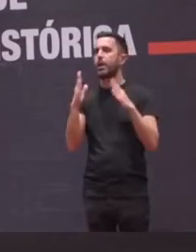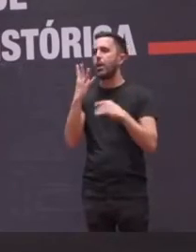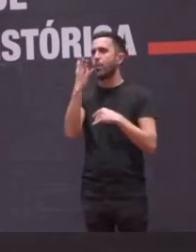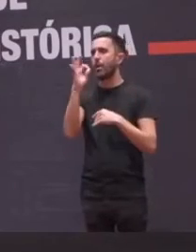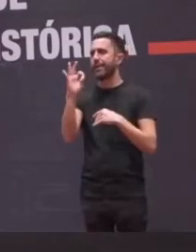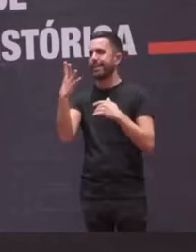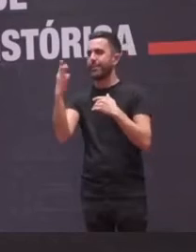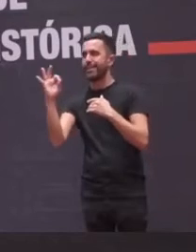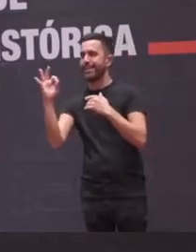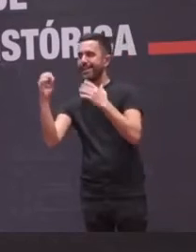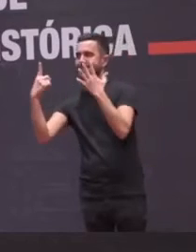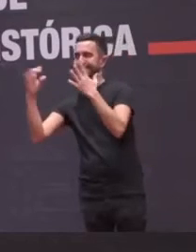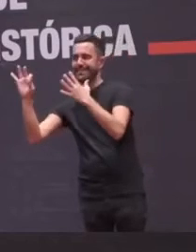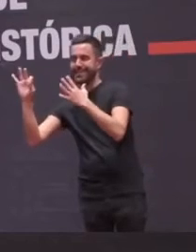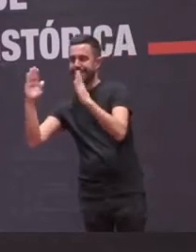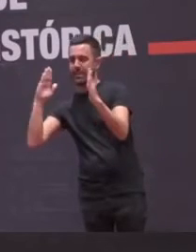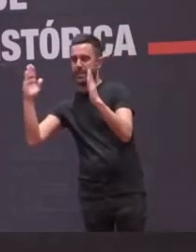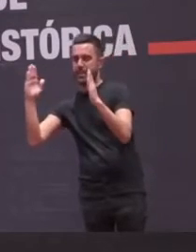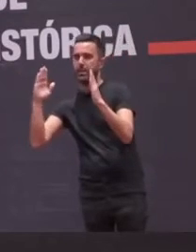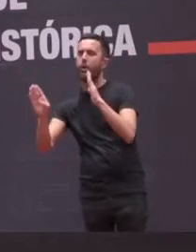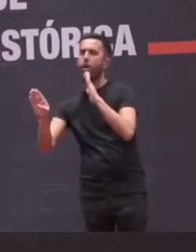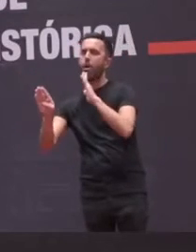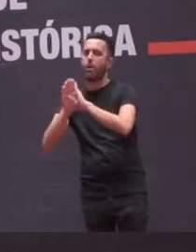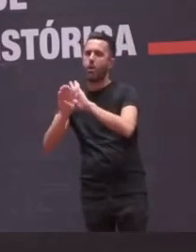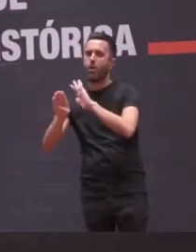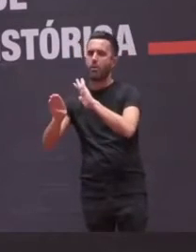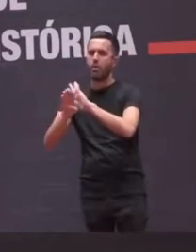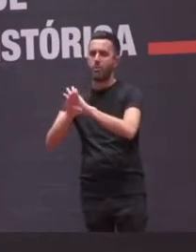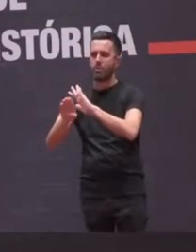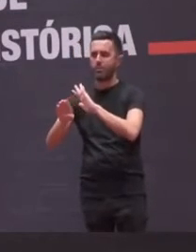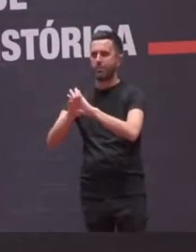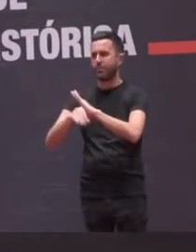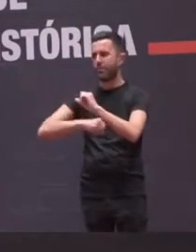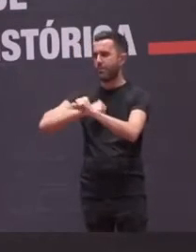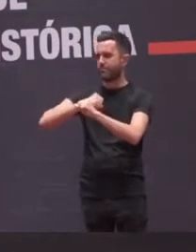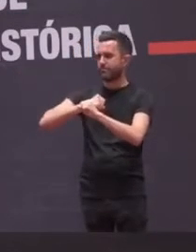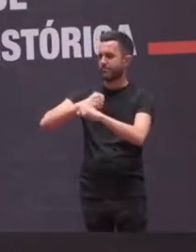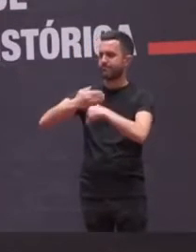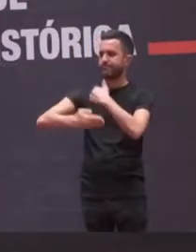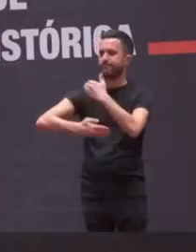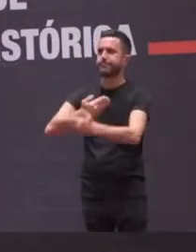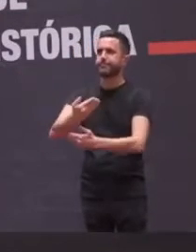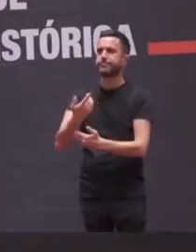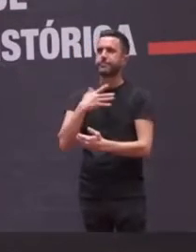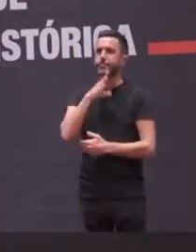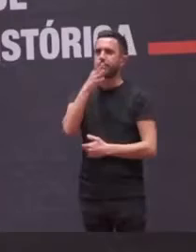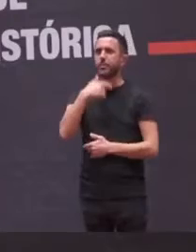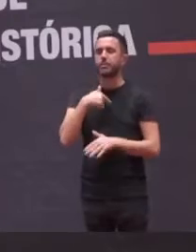Gracias.